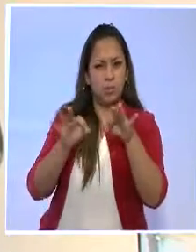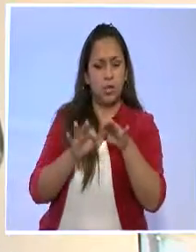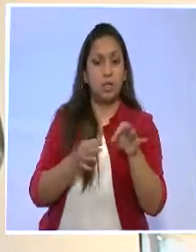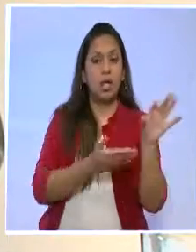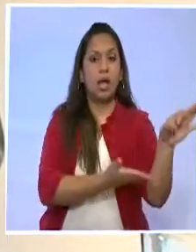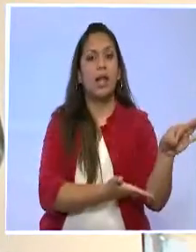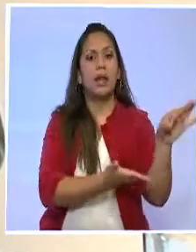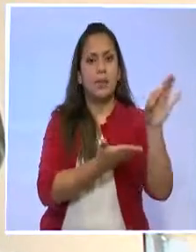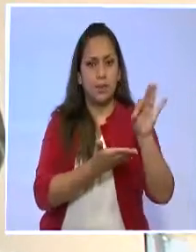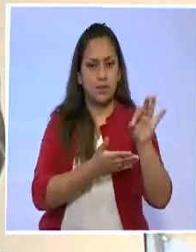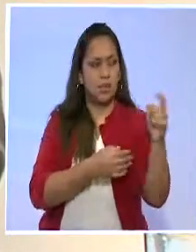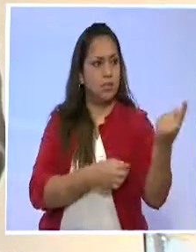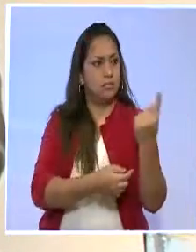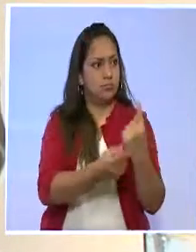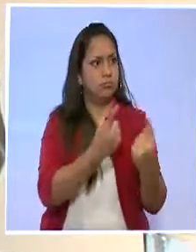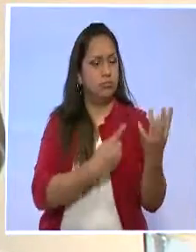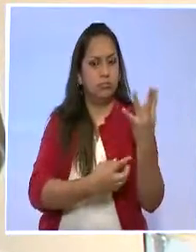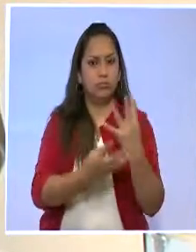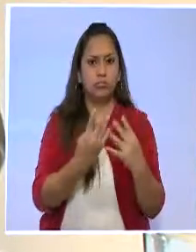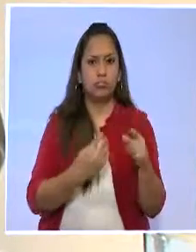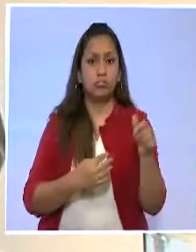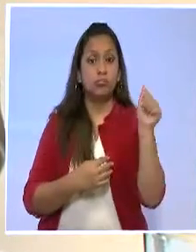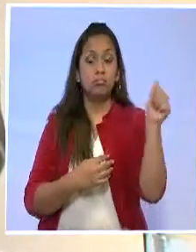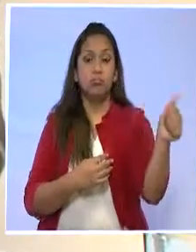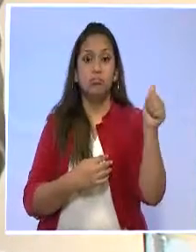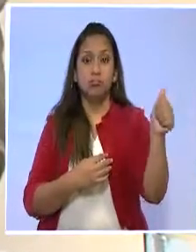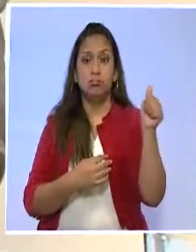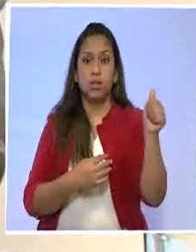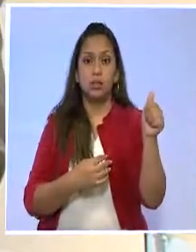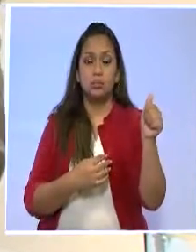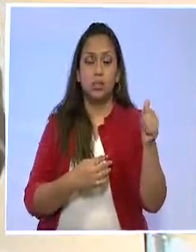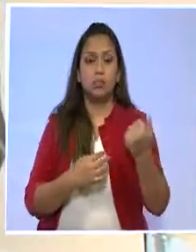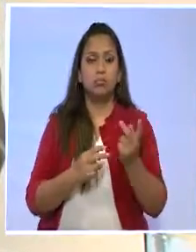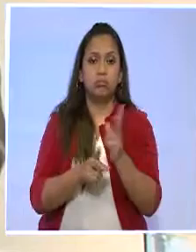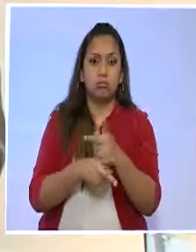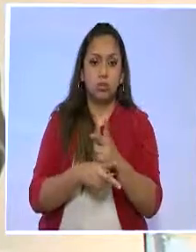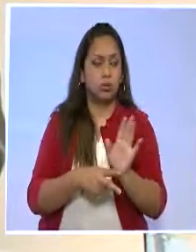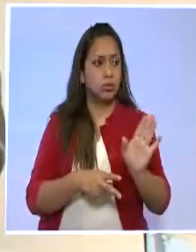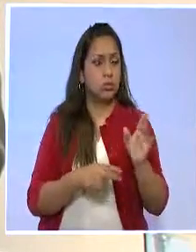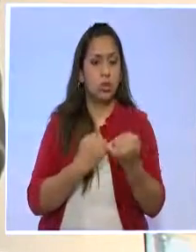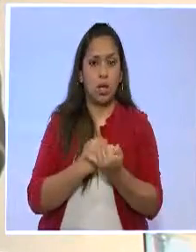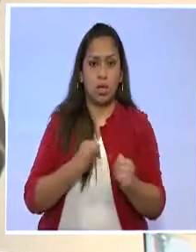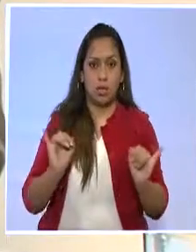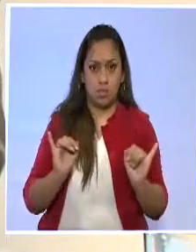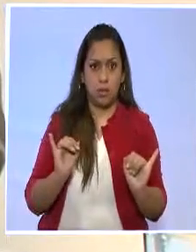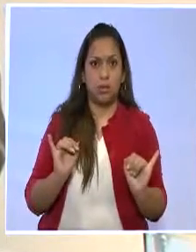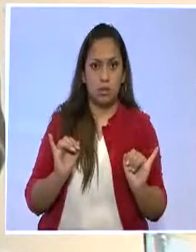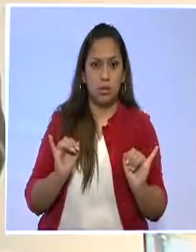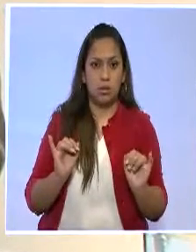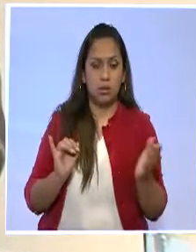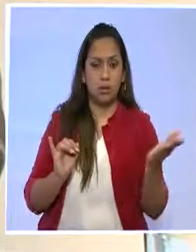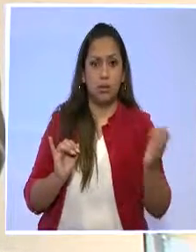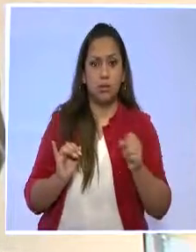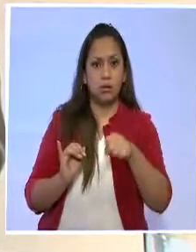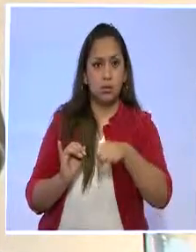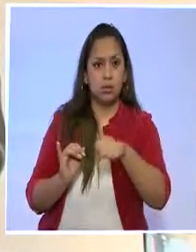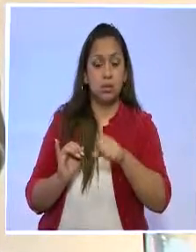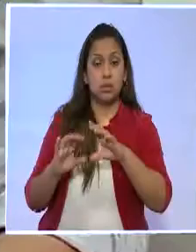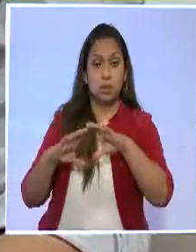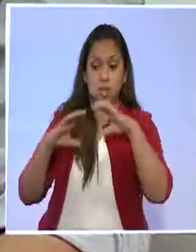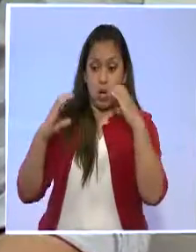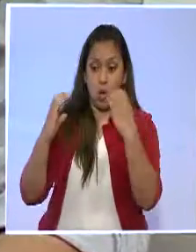comisión aquellos emprendedores que están haciendo cerveza artesanal tiene una condición totalmente diferente yo creo que es un tema que la